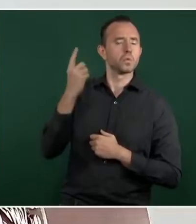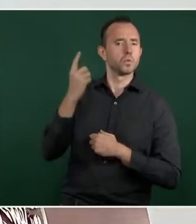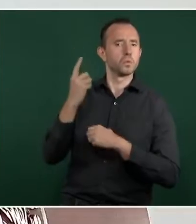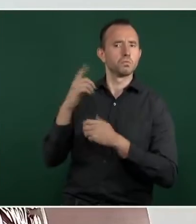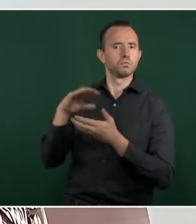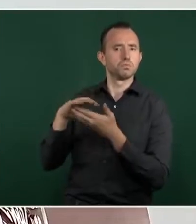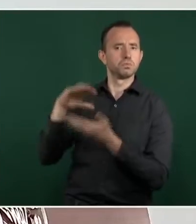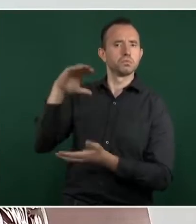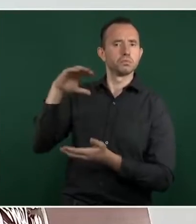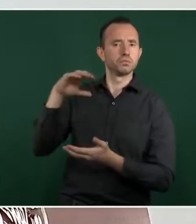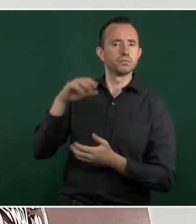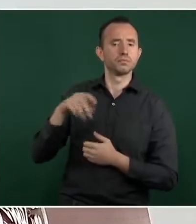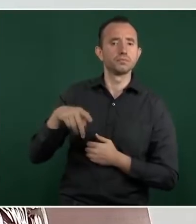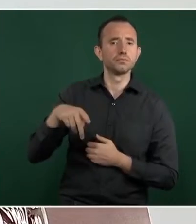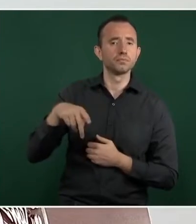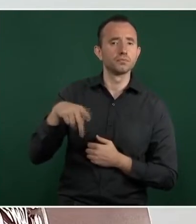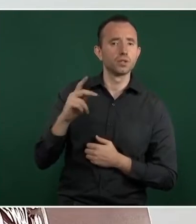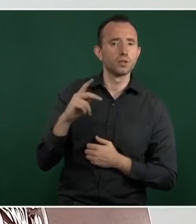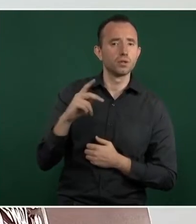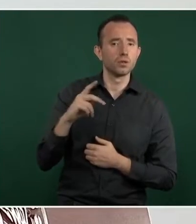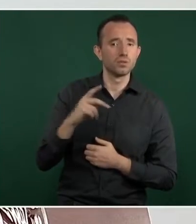presidentes.